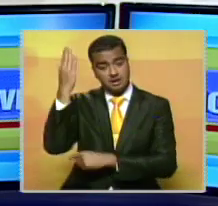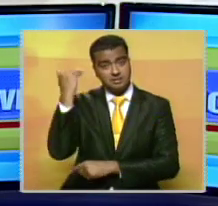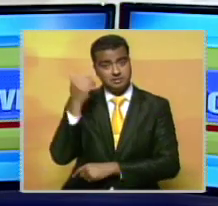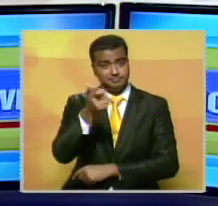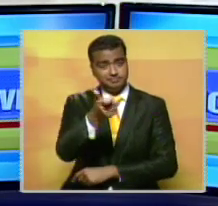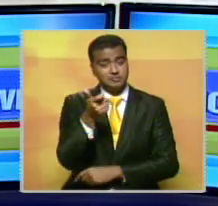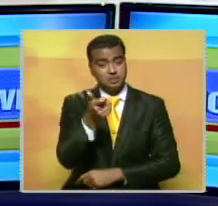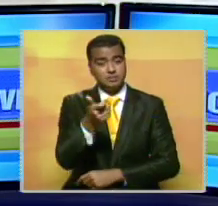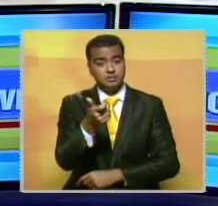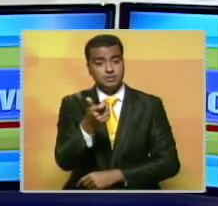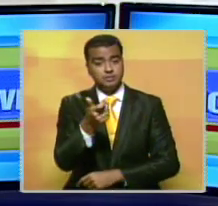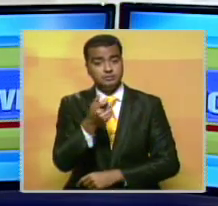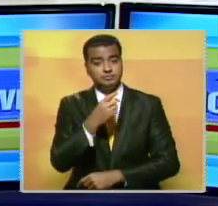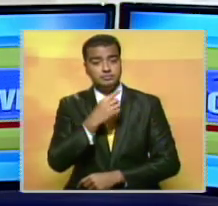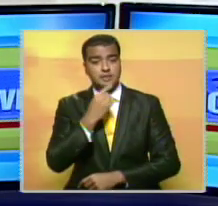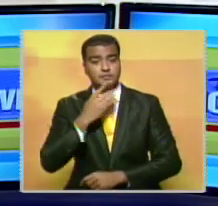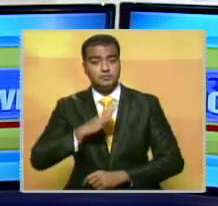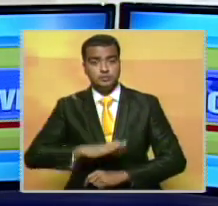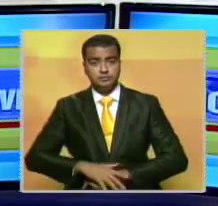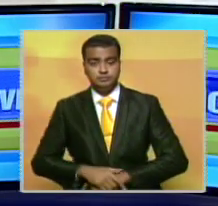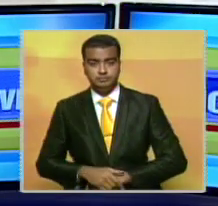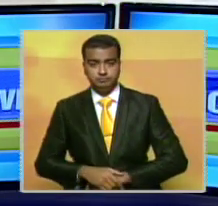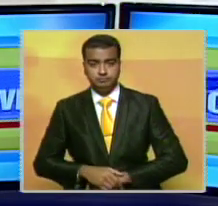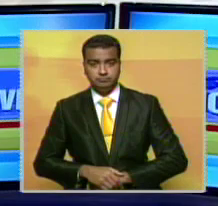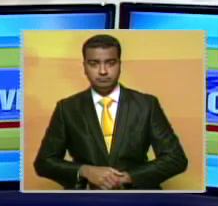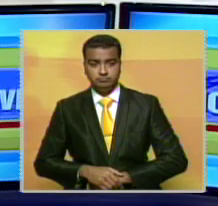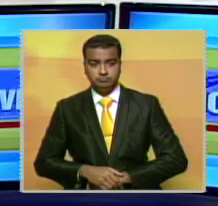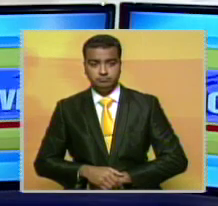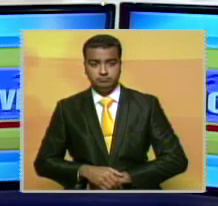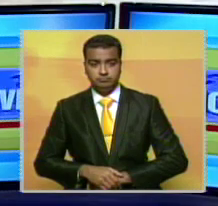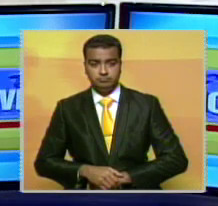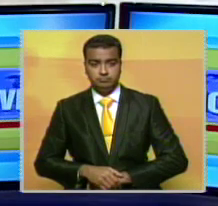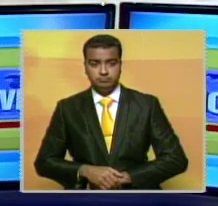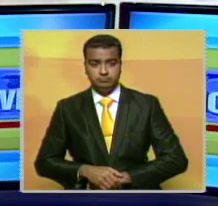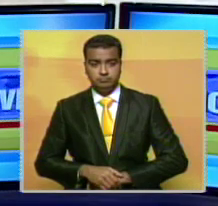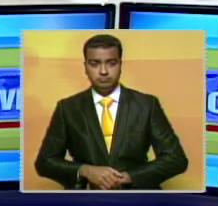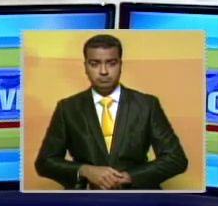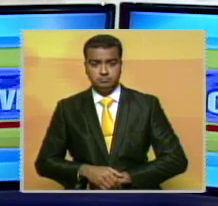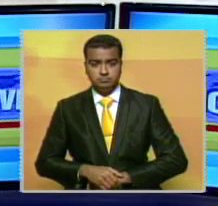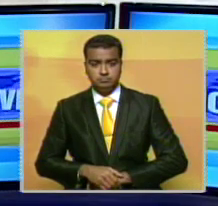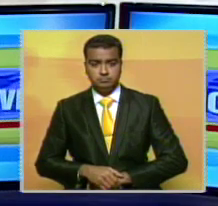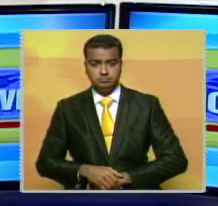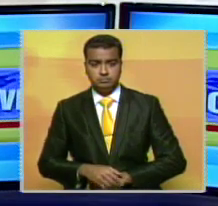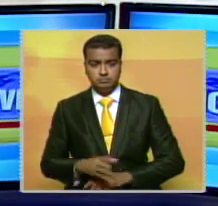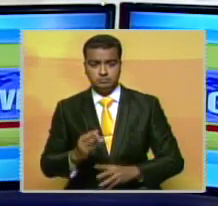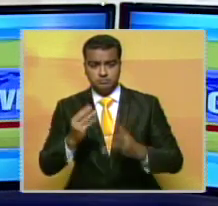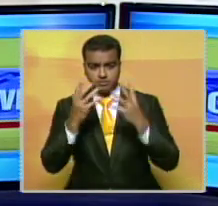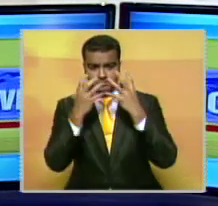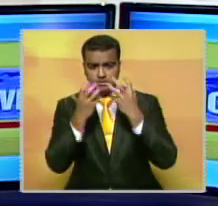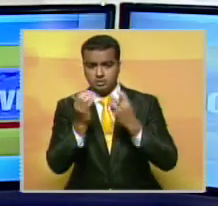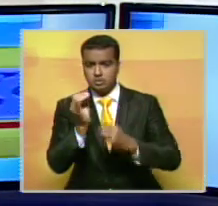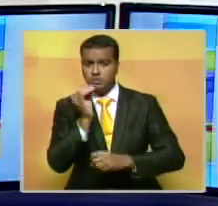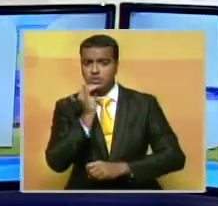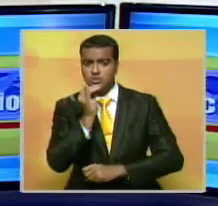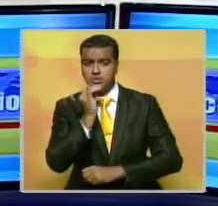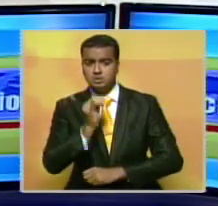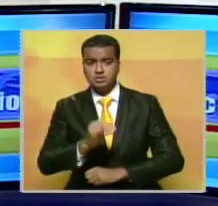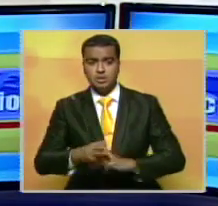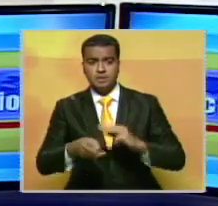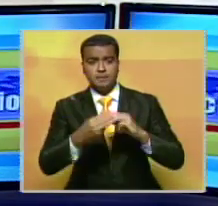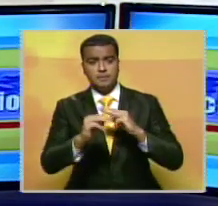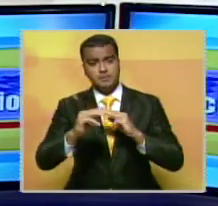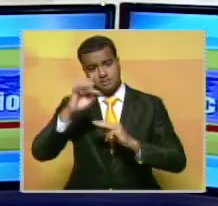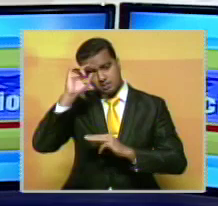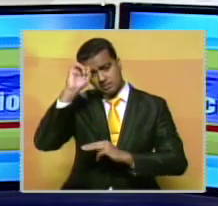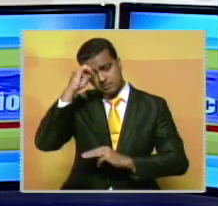impacto de bala, acaba de fallecer. Lamentable noticia y bueno, así es. Para todos de